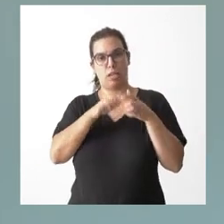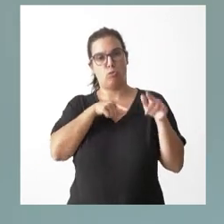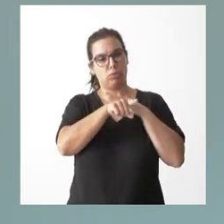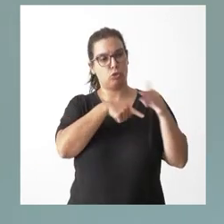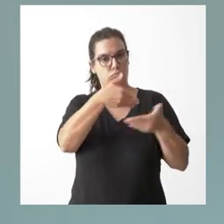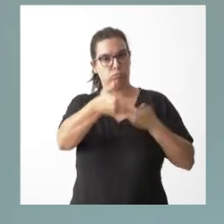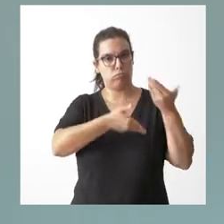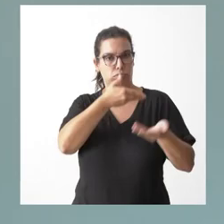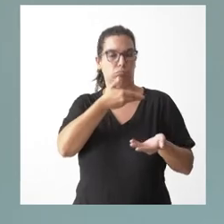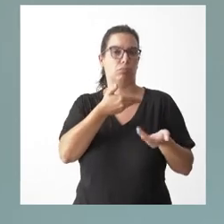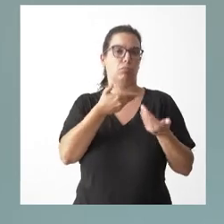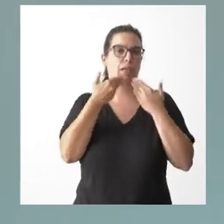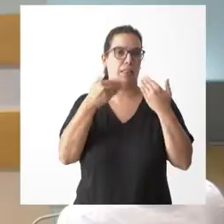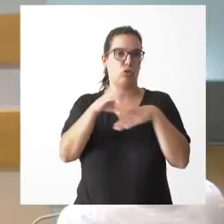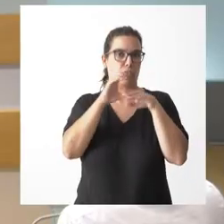través de la Consejería de Educación.